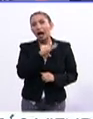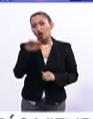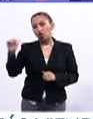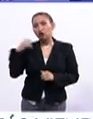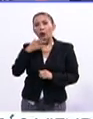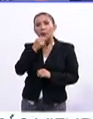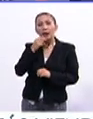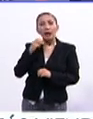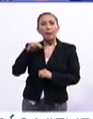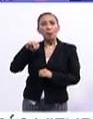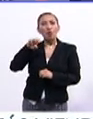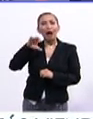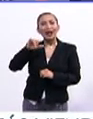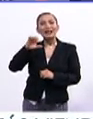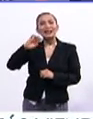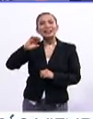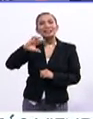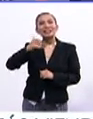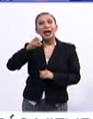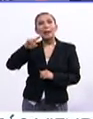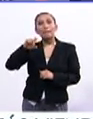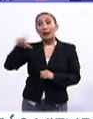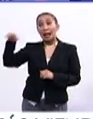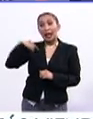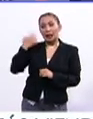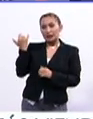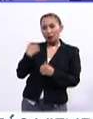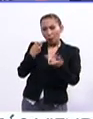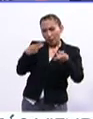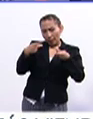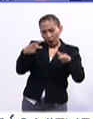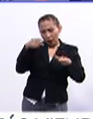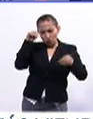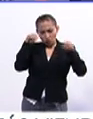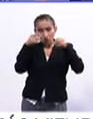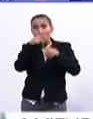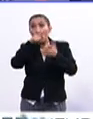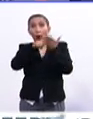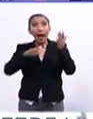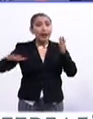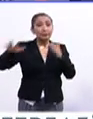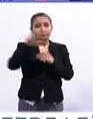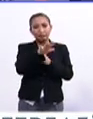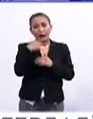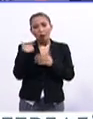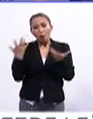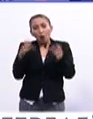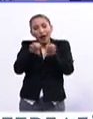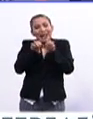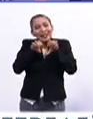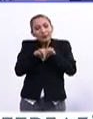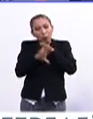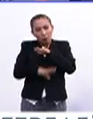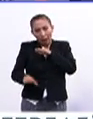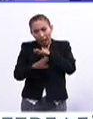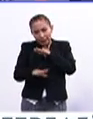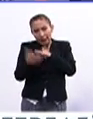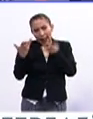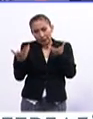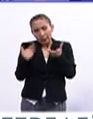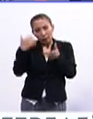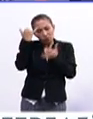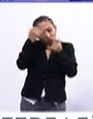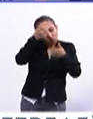un museógrafo del MOAC que se llama Charbel, que él hizo como todo el dispositivo de este espacio. Y bueno, somos como el equipo base que hicimos